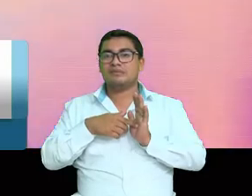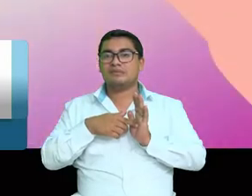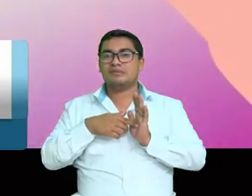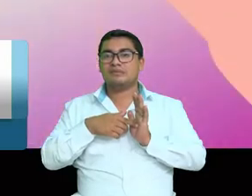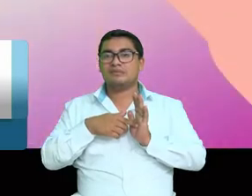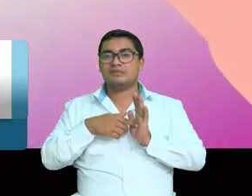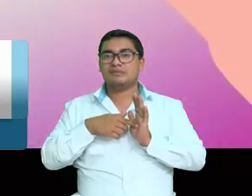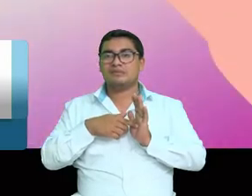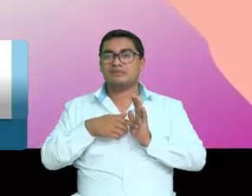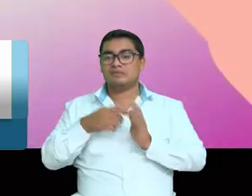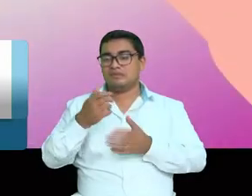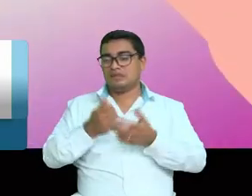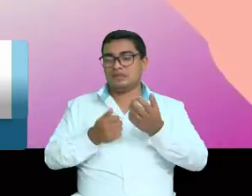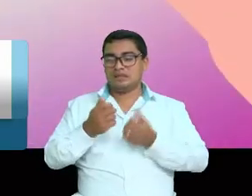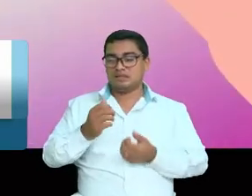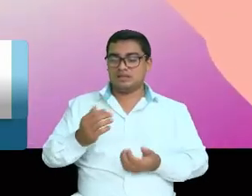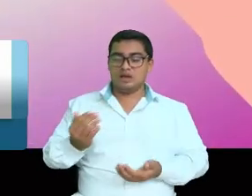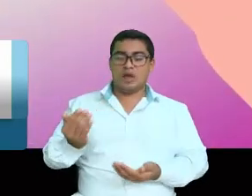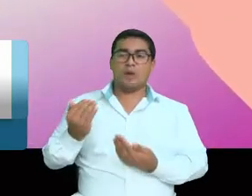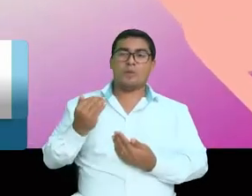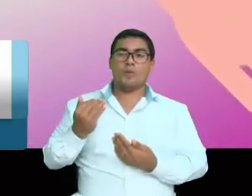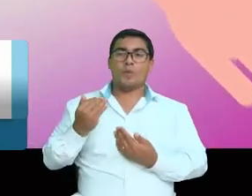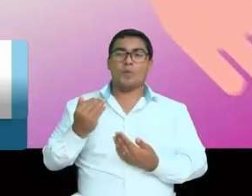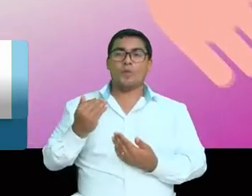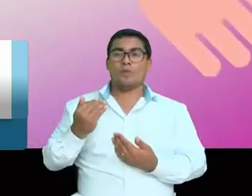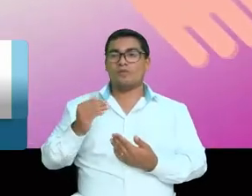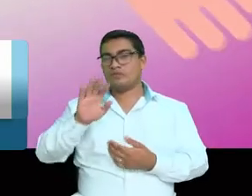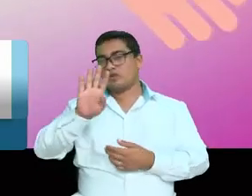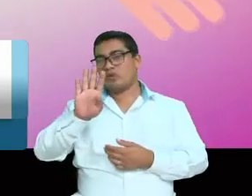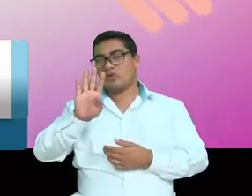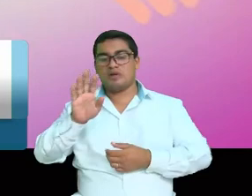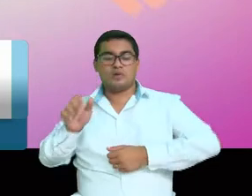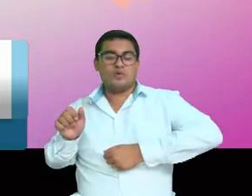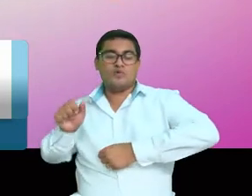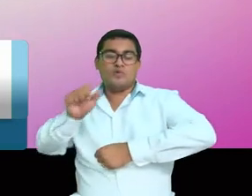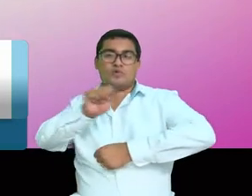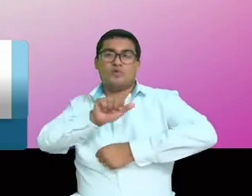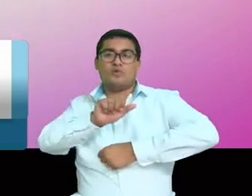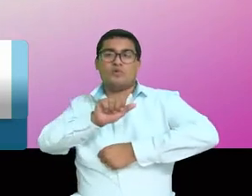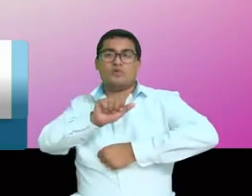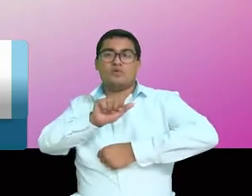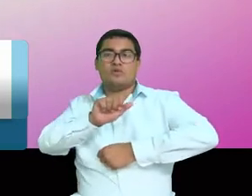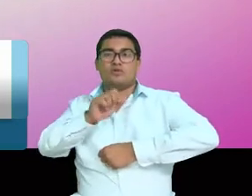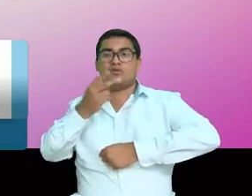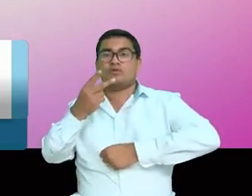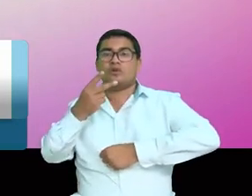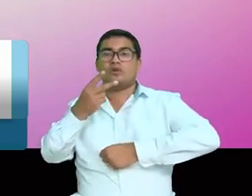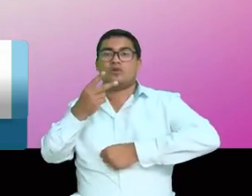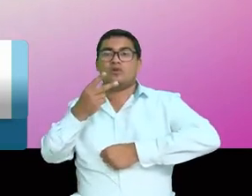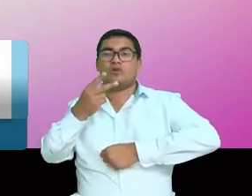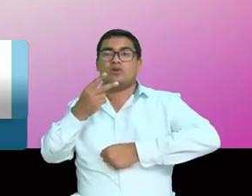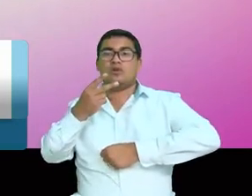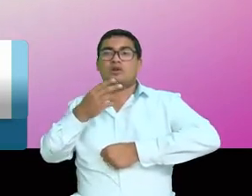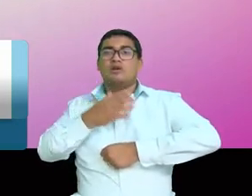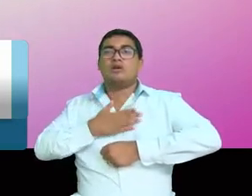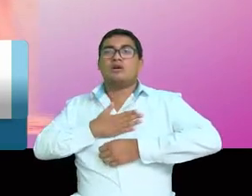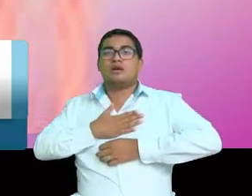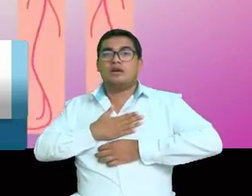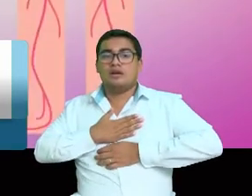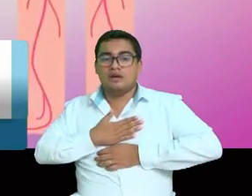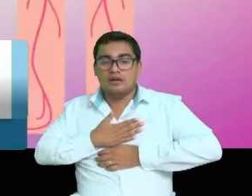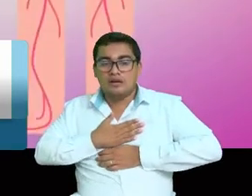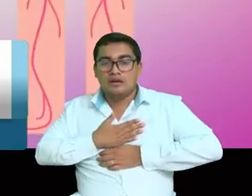de leche? Y ella se dice, se toma 4 onzas, pero 2. Y ay, luego hace una gran